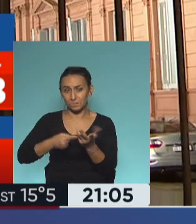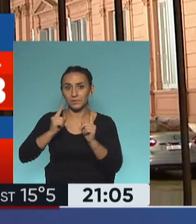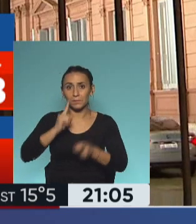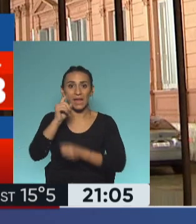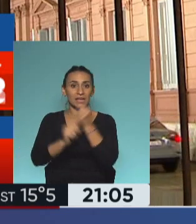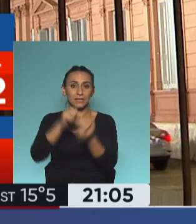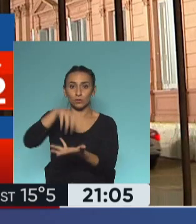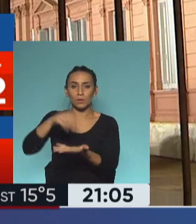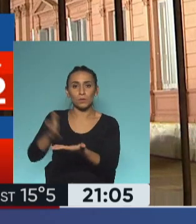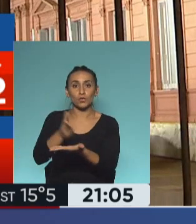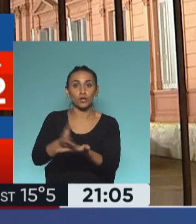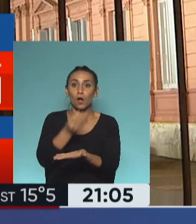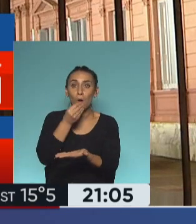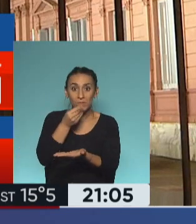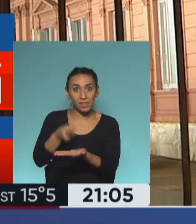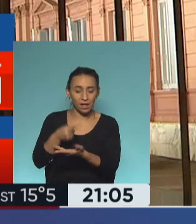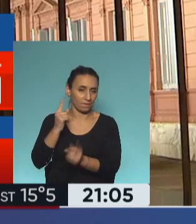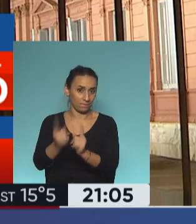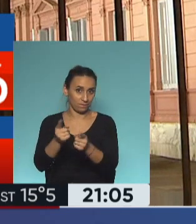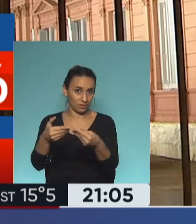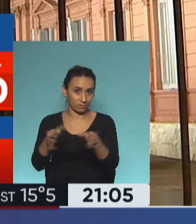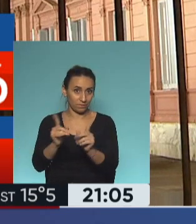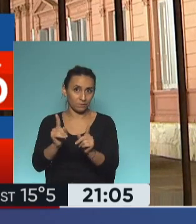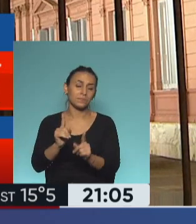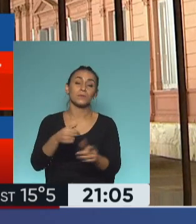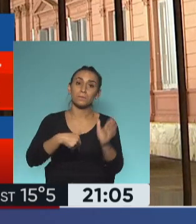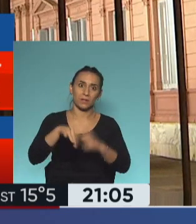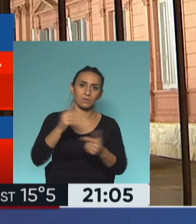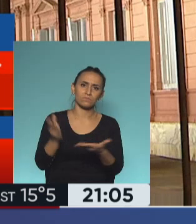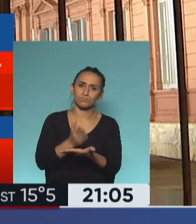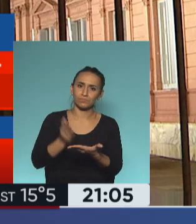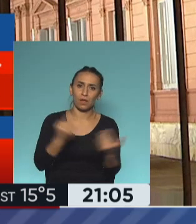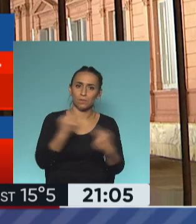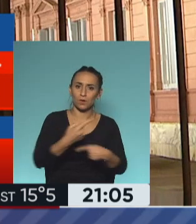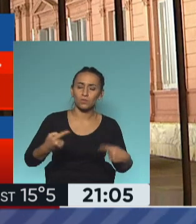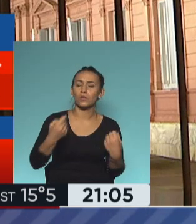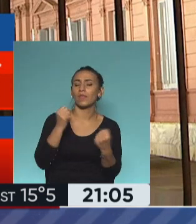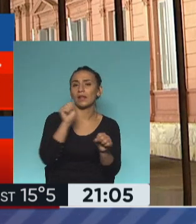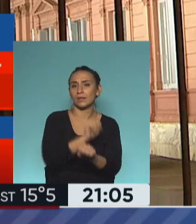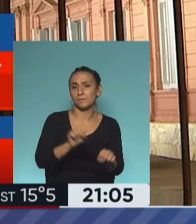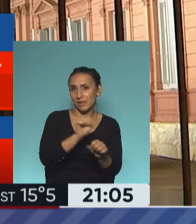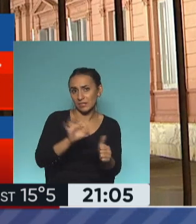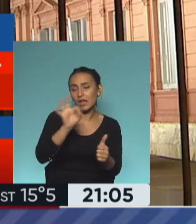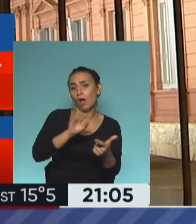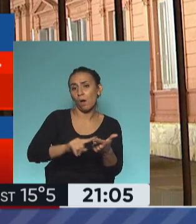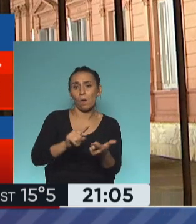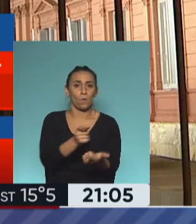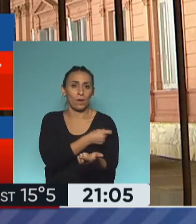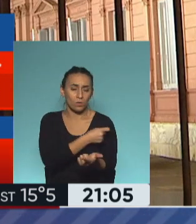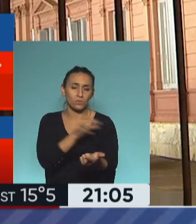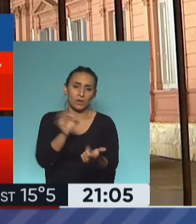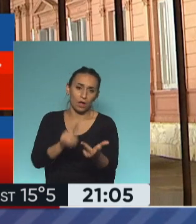alimentación, su cadena productiva, insumos de higiene personal y limpieza, de equipamiento médico, medicamentos, vacunas y